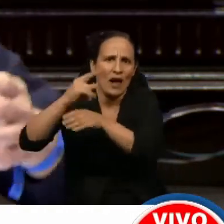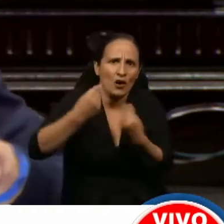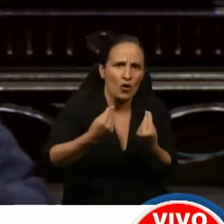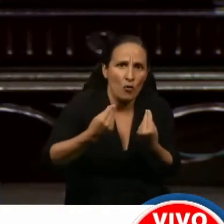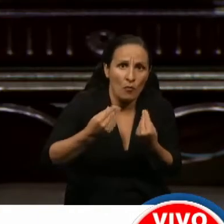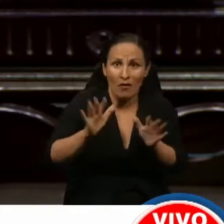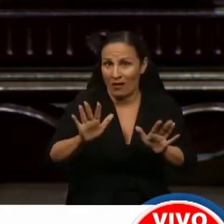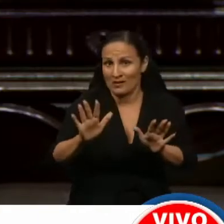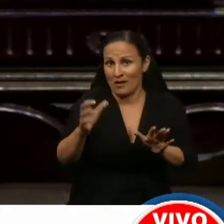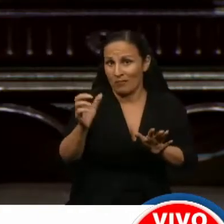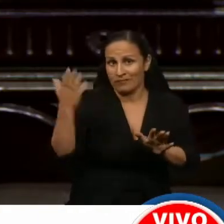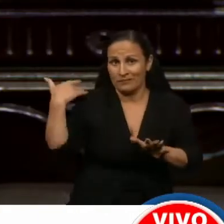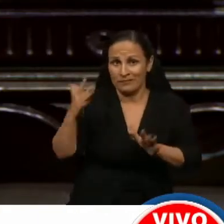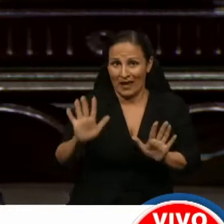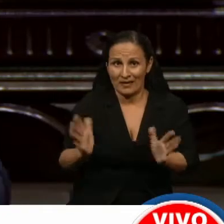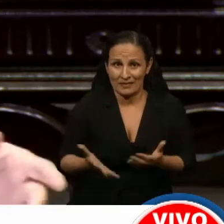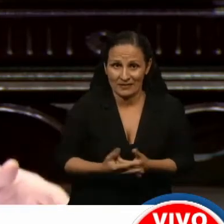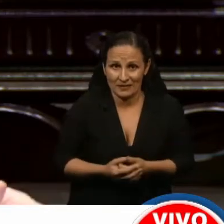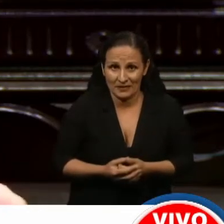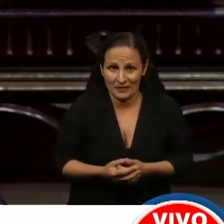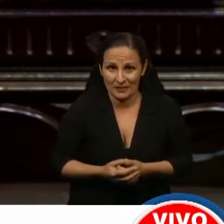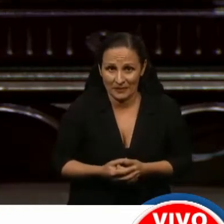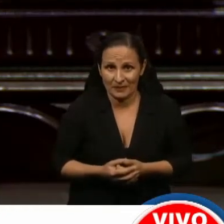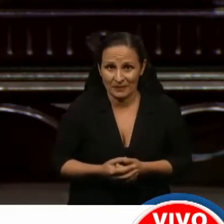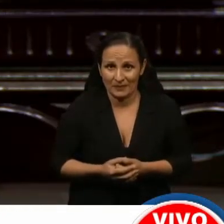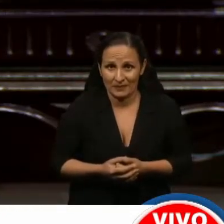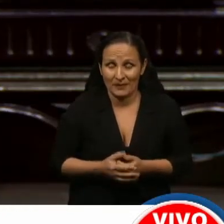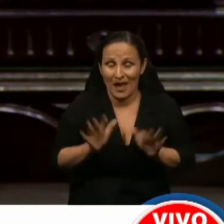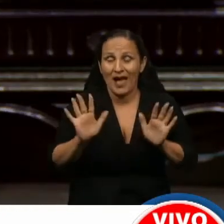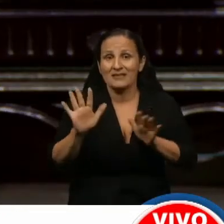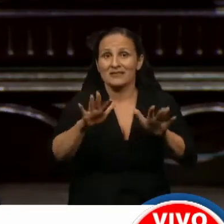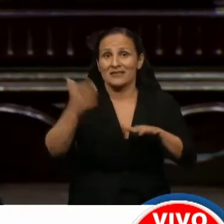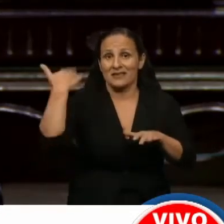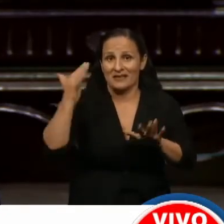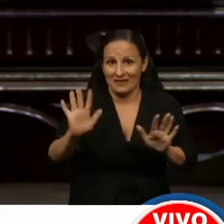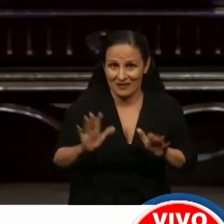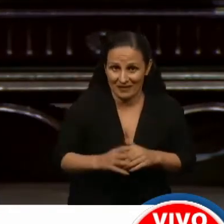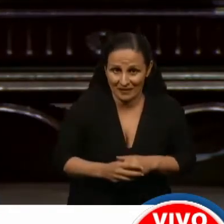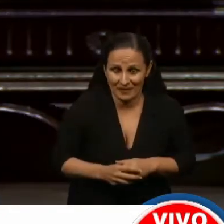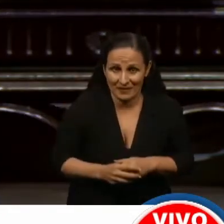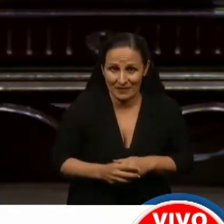Esto fue lo que sucedió. Esto es lo que pasó. Es más,